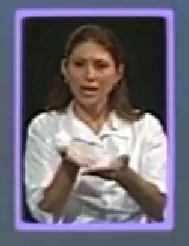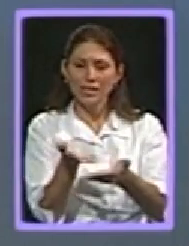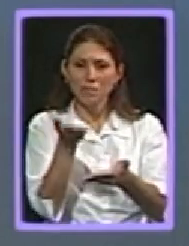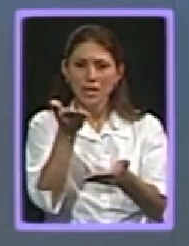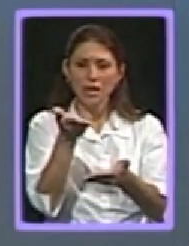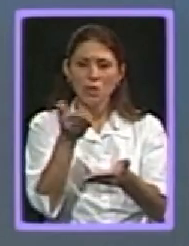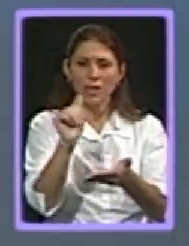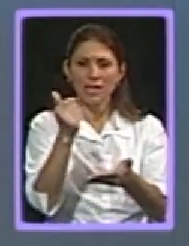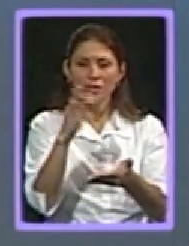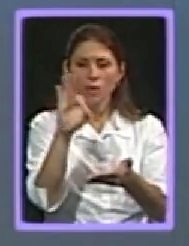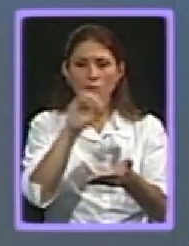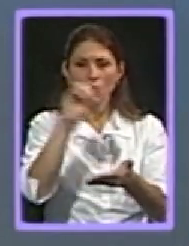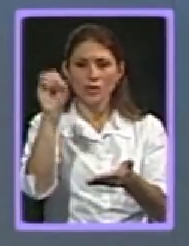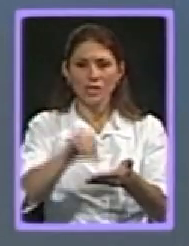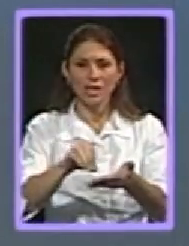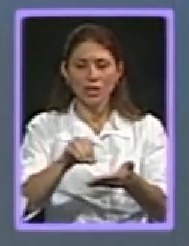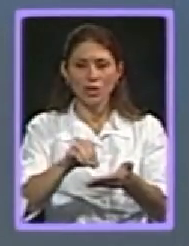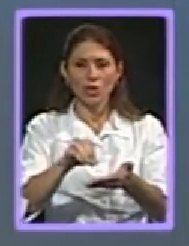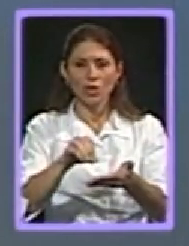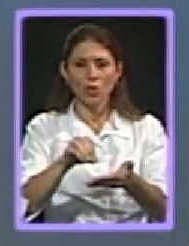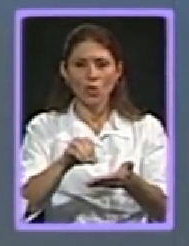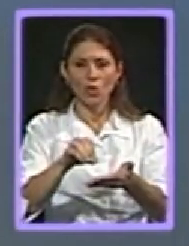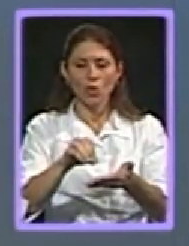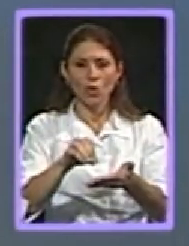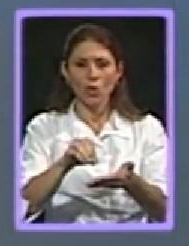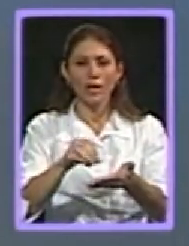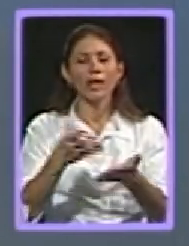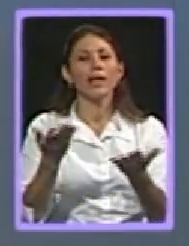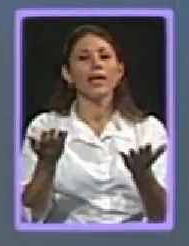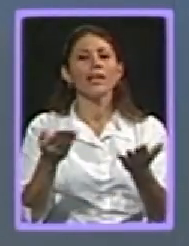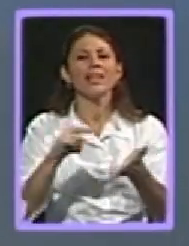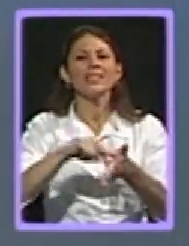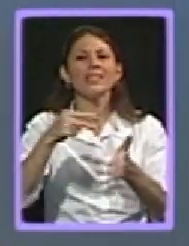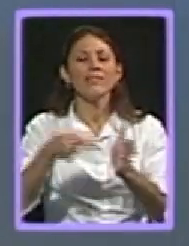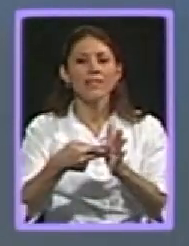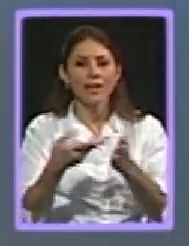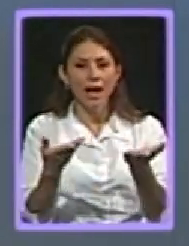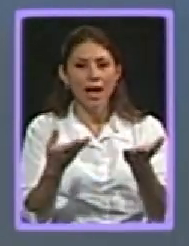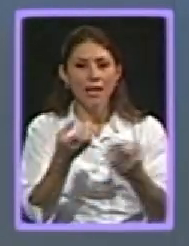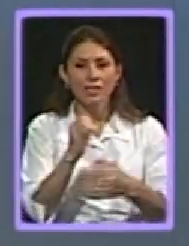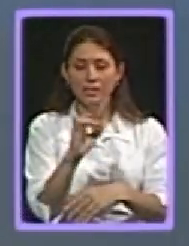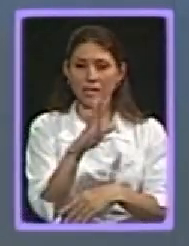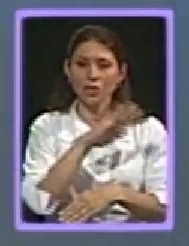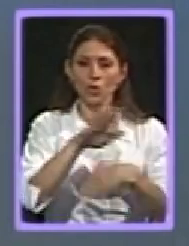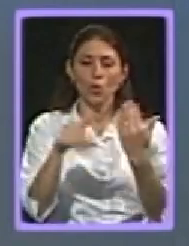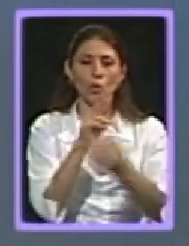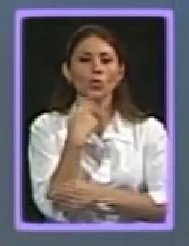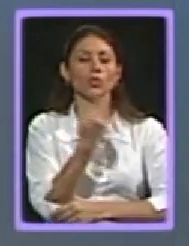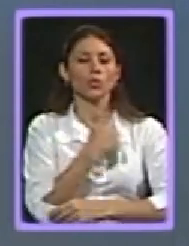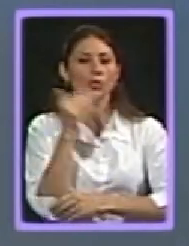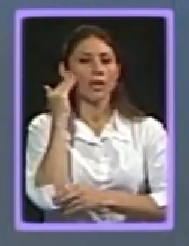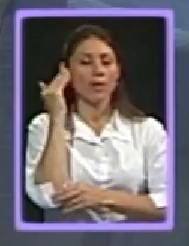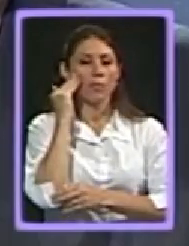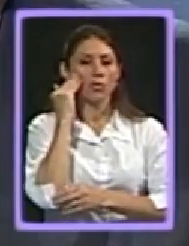los impuestos. ¿Qué significa un crecimiento del 19%? Si, como todos sabemos ya, la